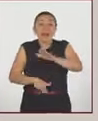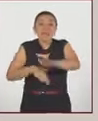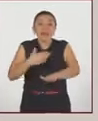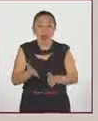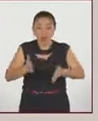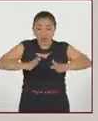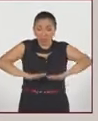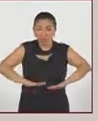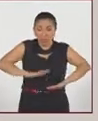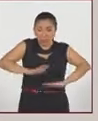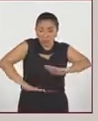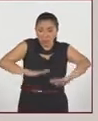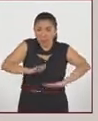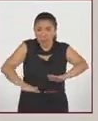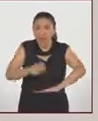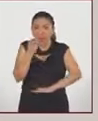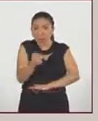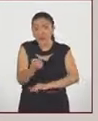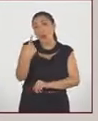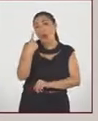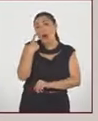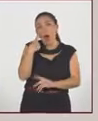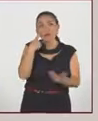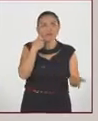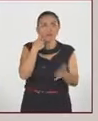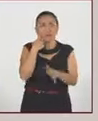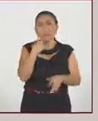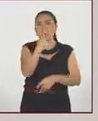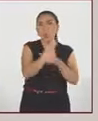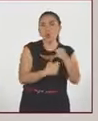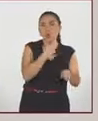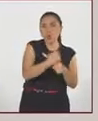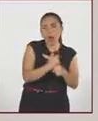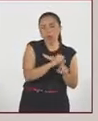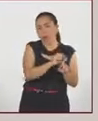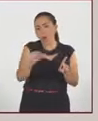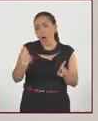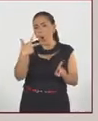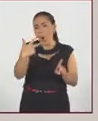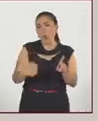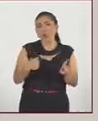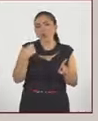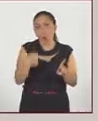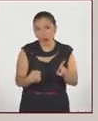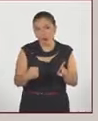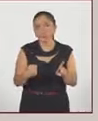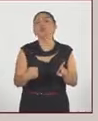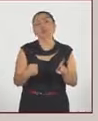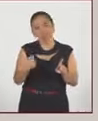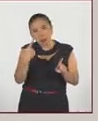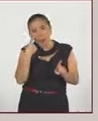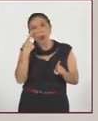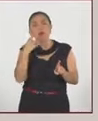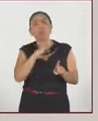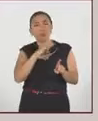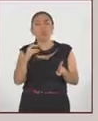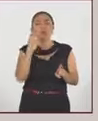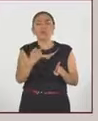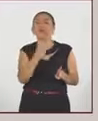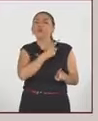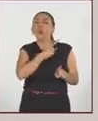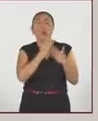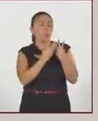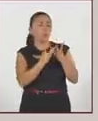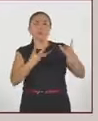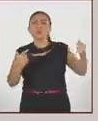pies hacia adentro, comúnmente entre el año y hasta los 8 años, generalmente resuelve de manera espontánea,